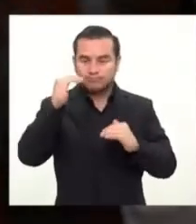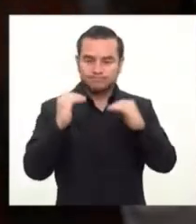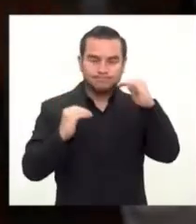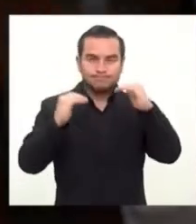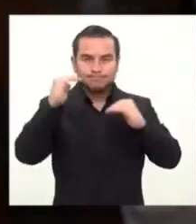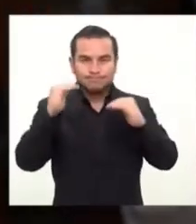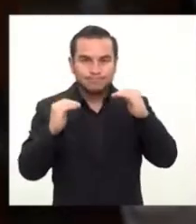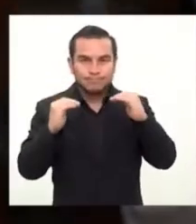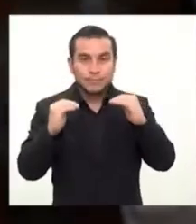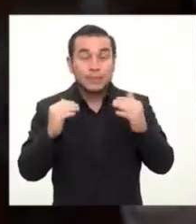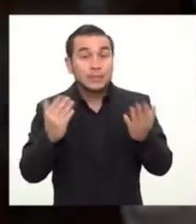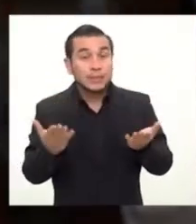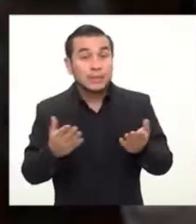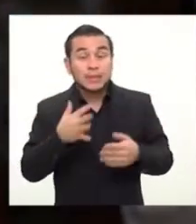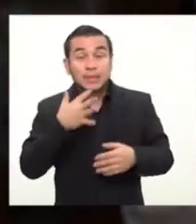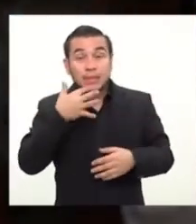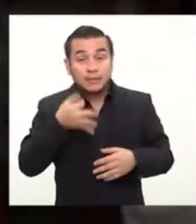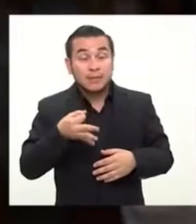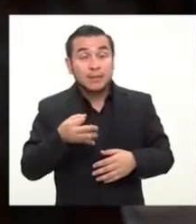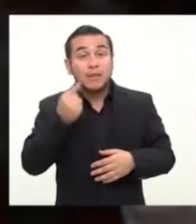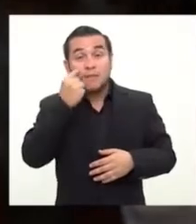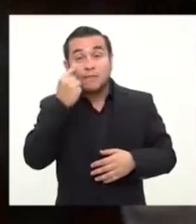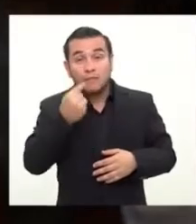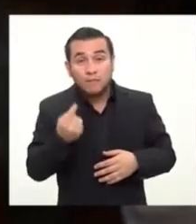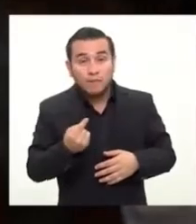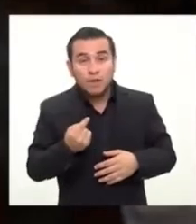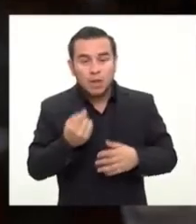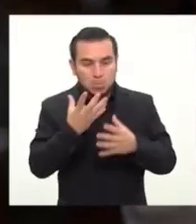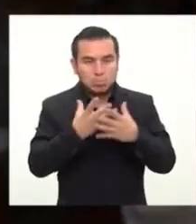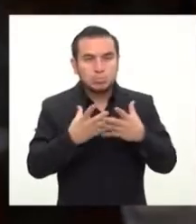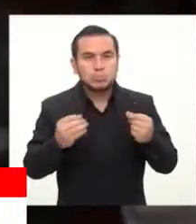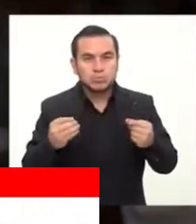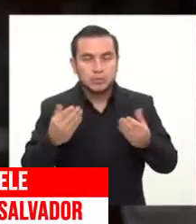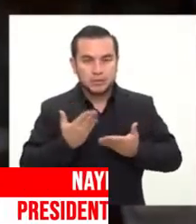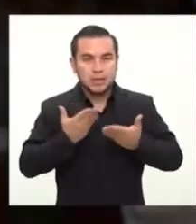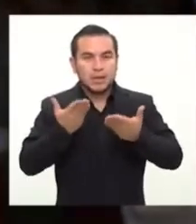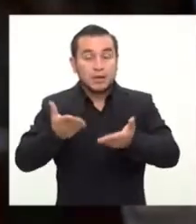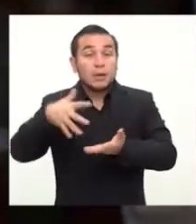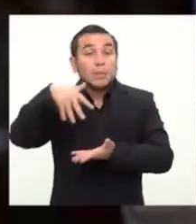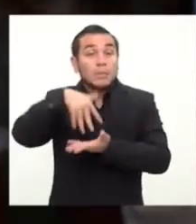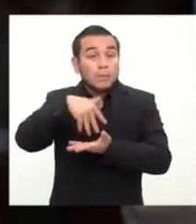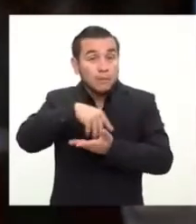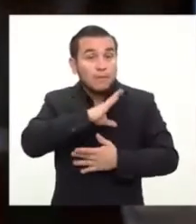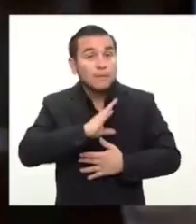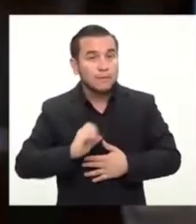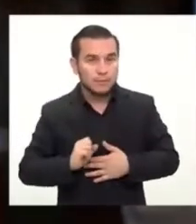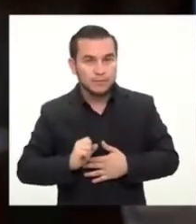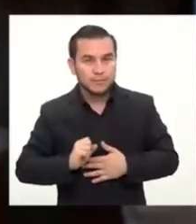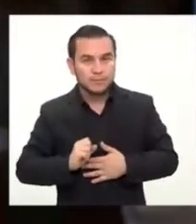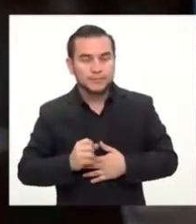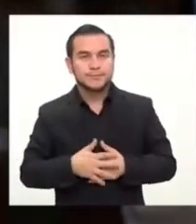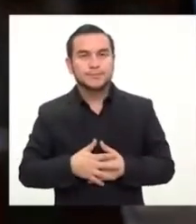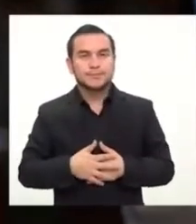nosotros pero algo que se en pro del país que se en beneficio de nuestro país